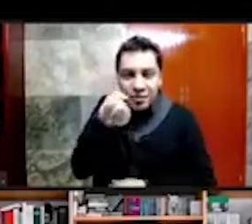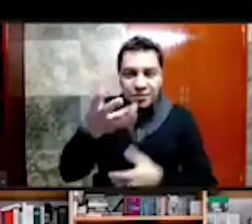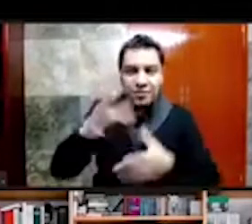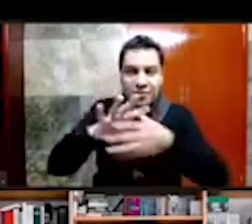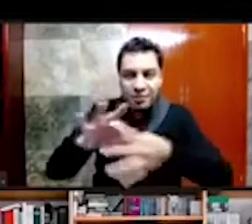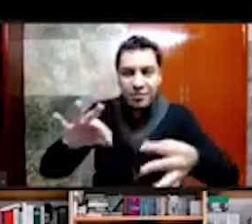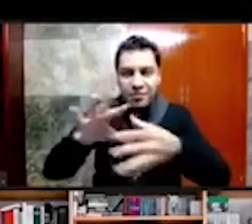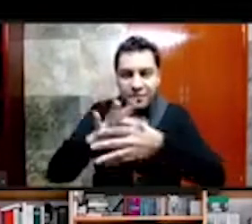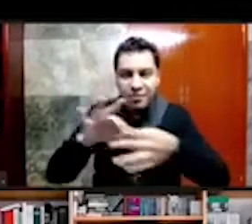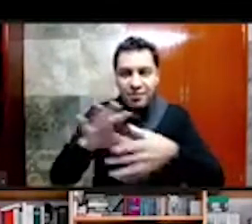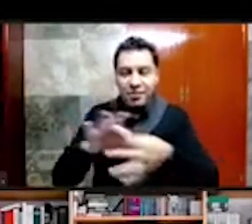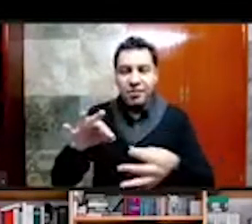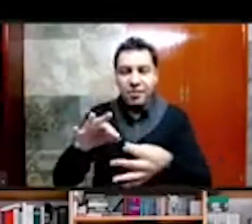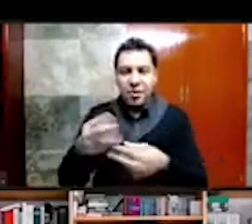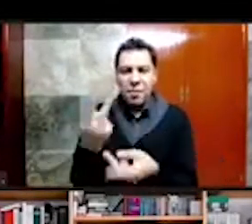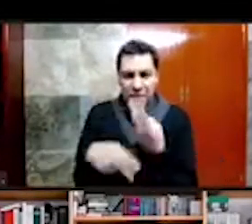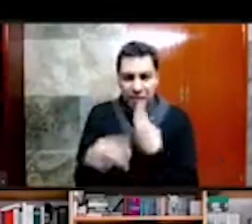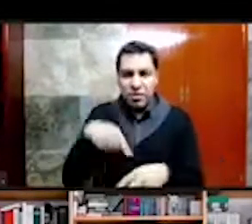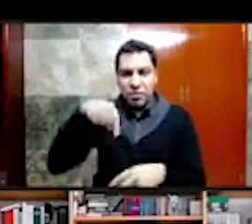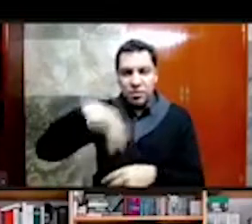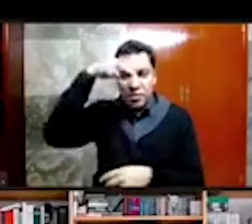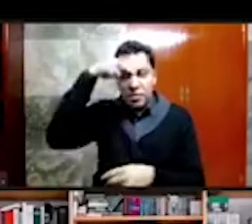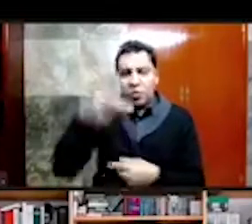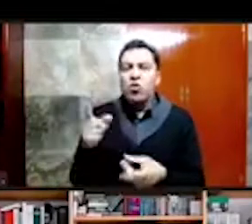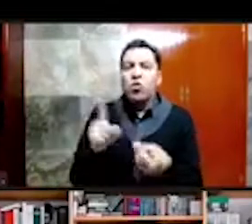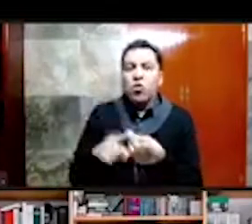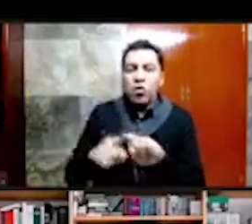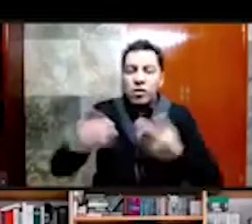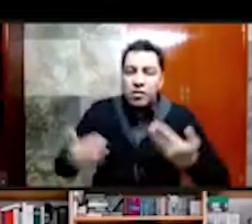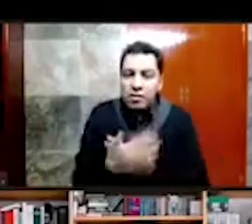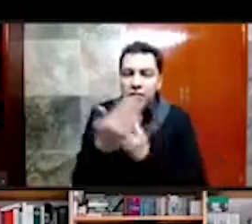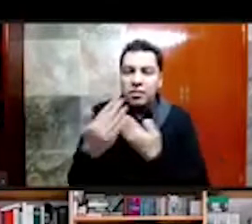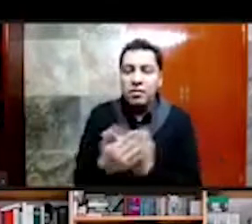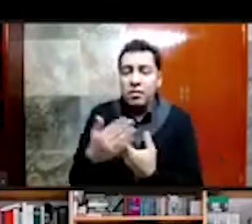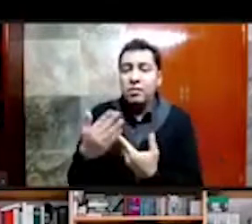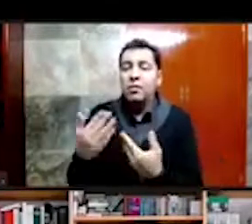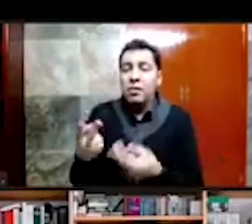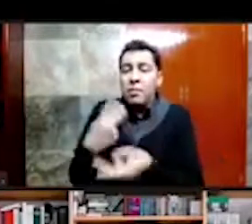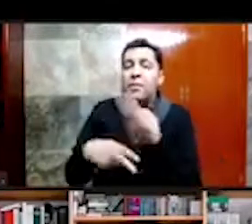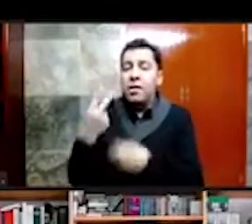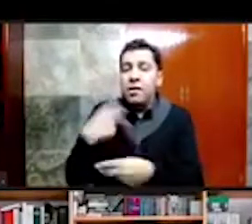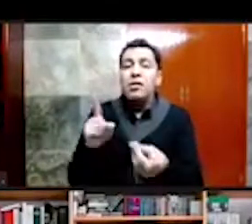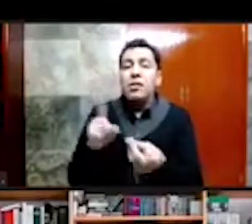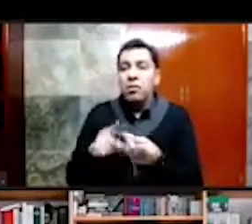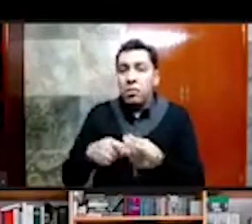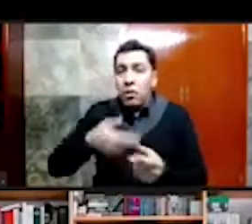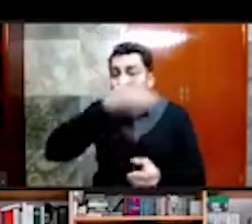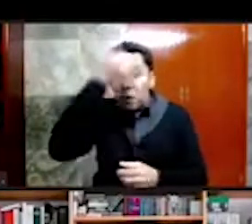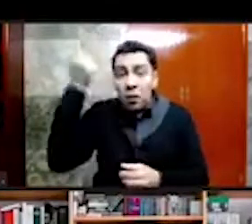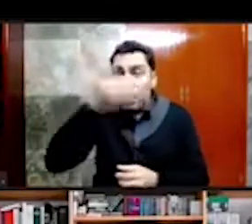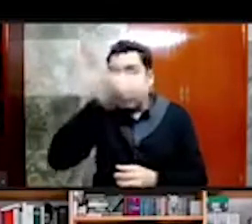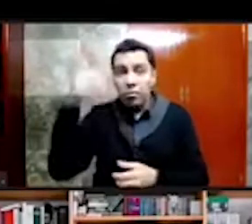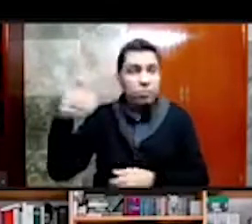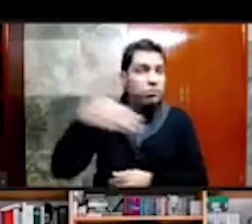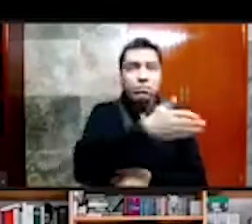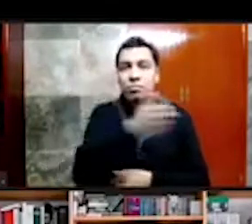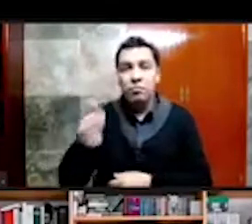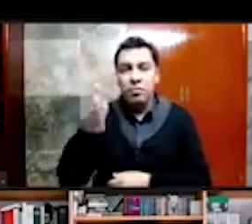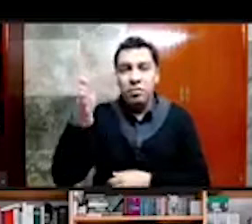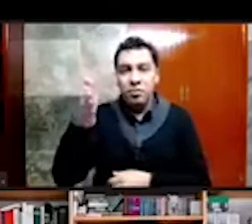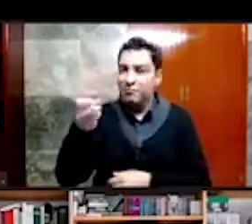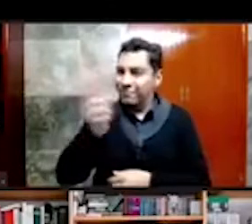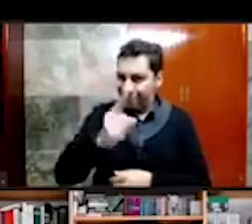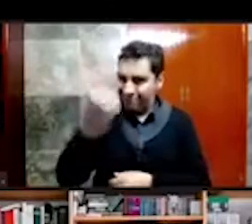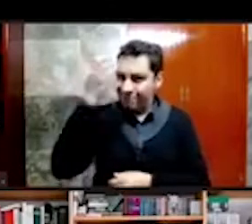nuestras raíces, porque bien se decía, quien no conoce sus raíces, pues no sabe para dónde puede ir, ¿no?